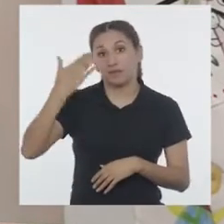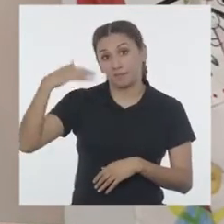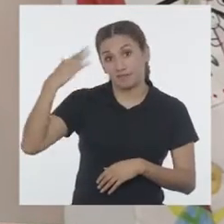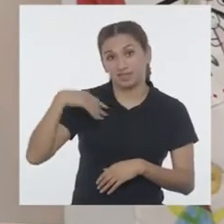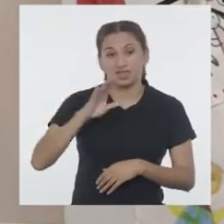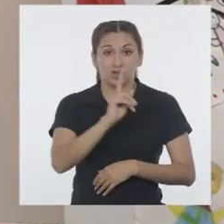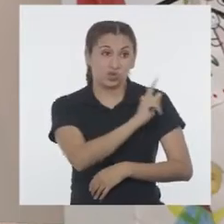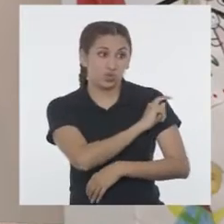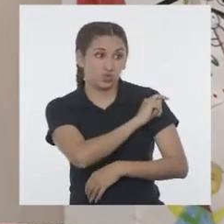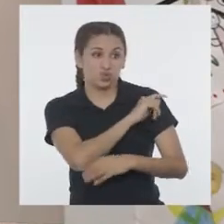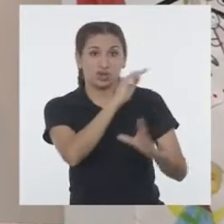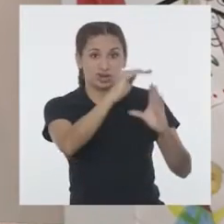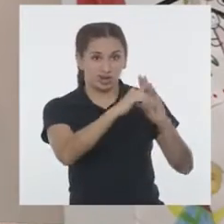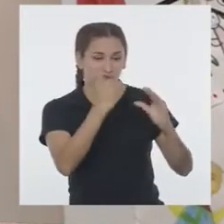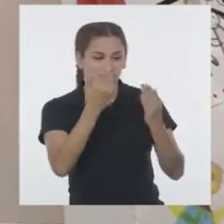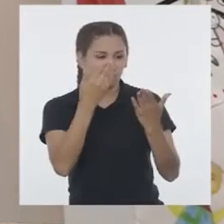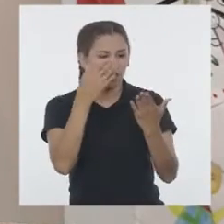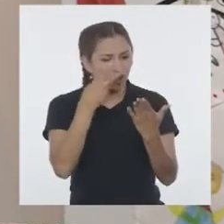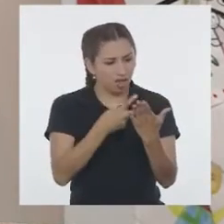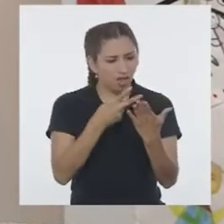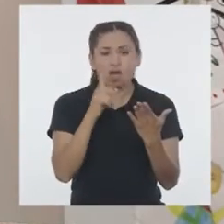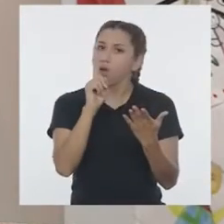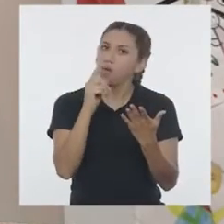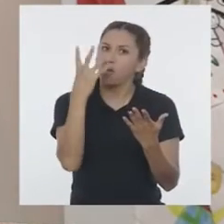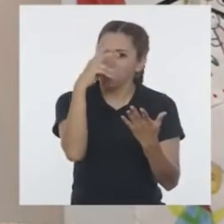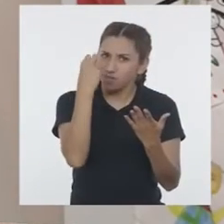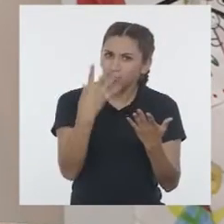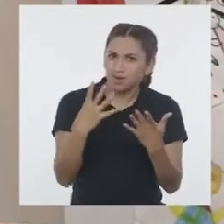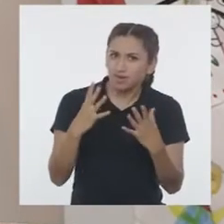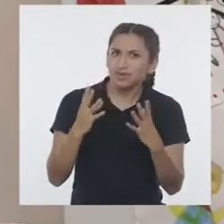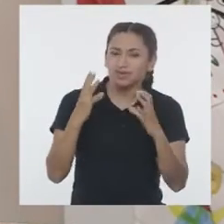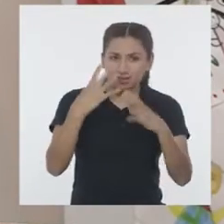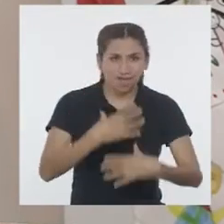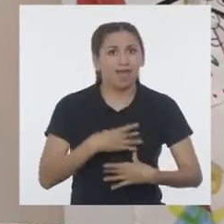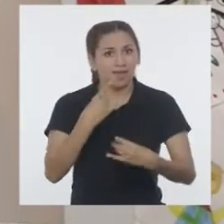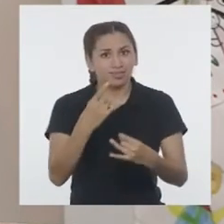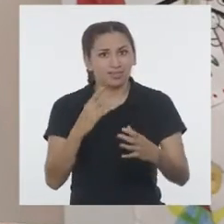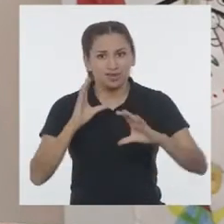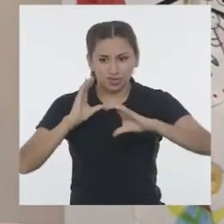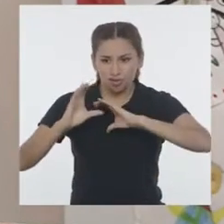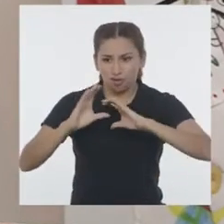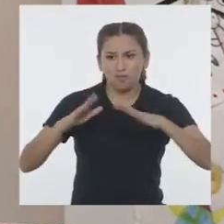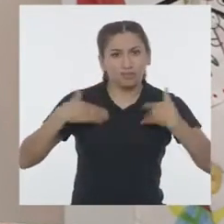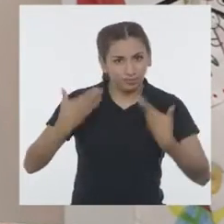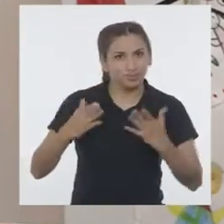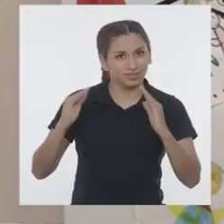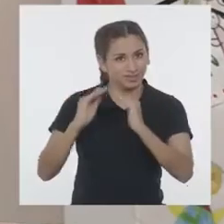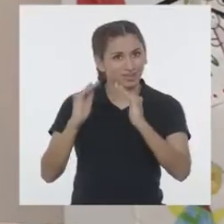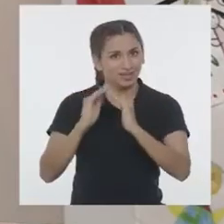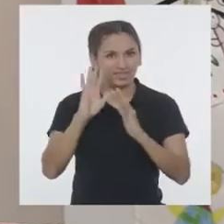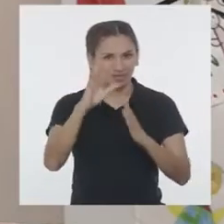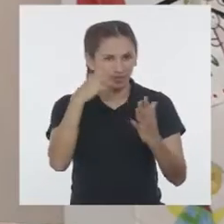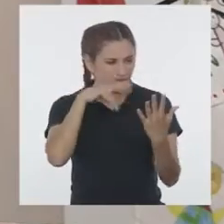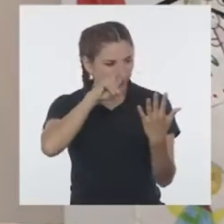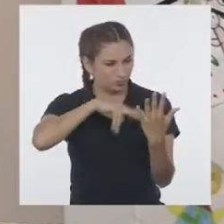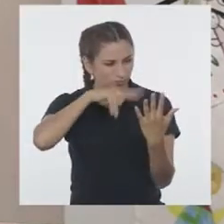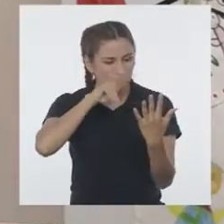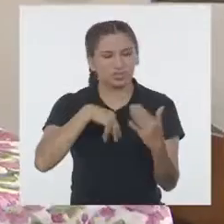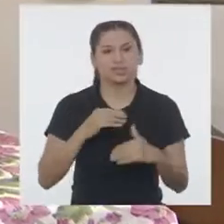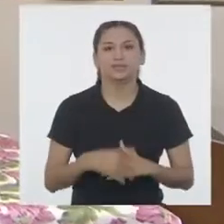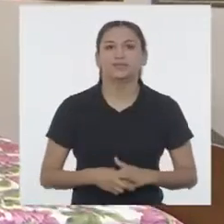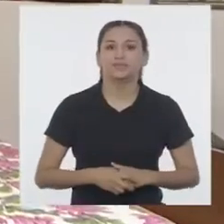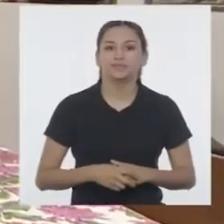la tutora de Karen nos envió un recurso muy importante para hablar sobre el tema en casa. Seguro está por aquí.